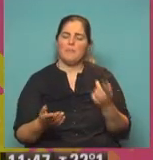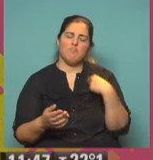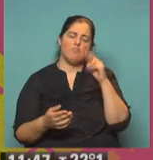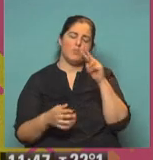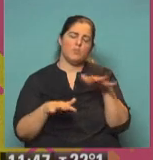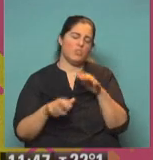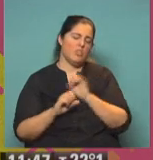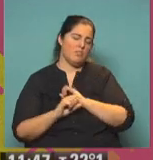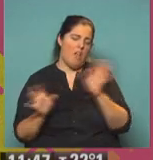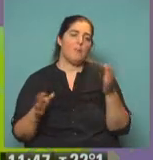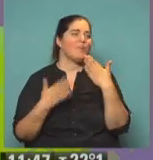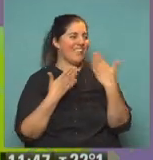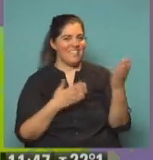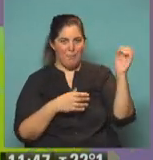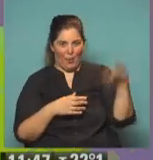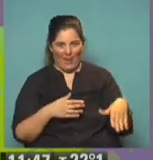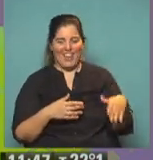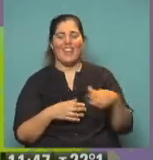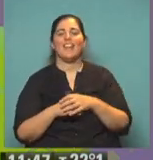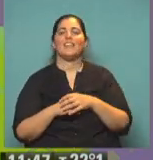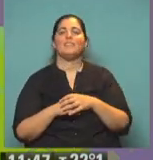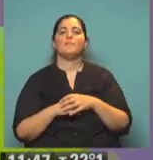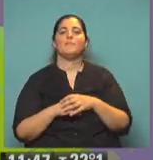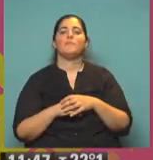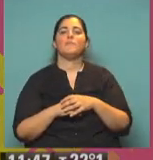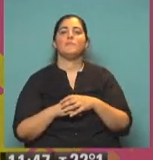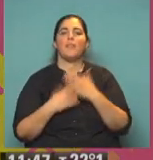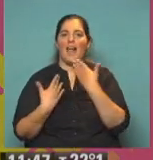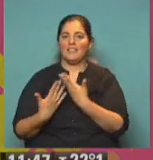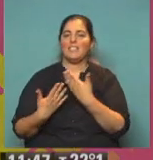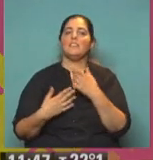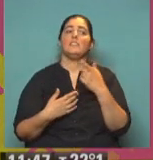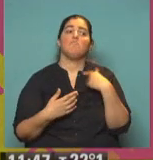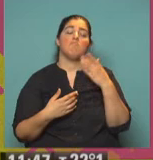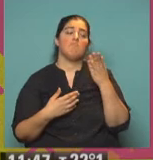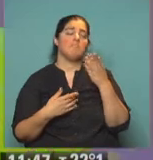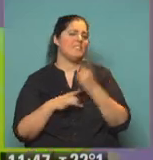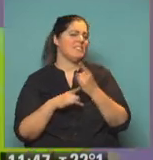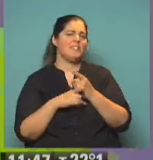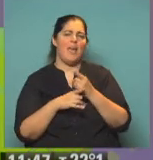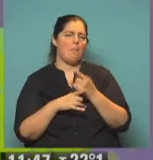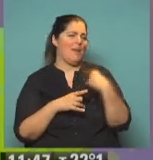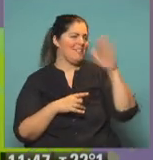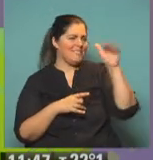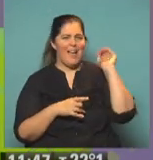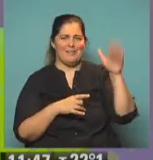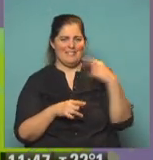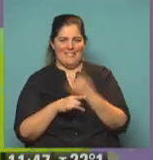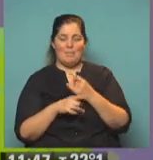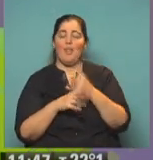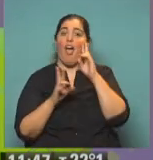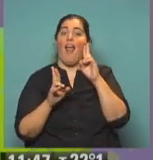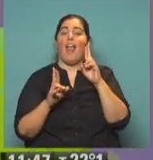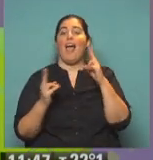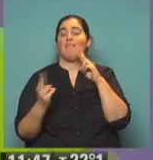tremendos acá. Bueno, María José, gracias por venir. Gracias. Y te convocamos. Bueno, siempre te convocamos. Espero que nos sigamos